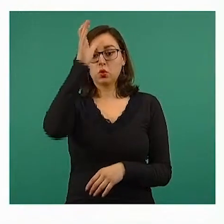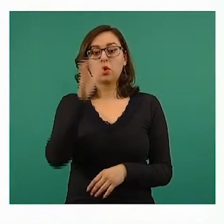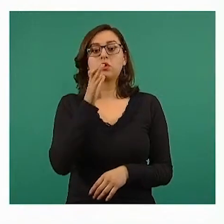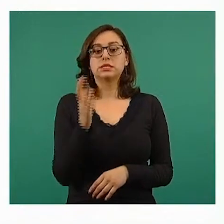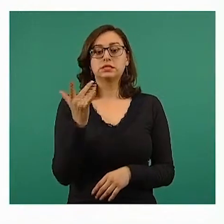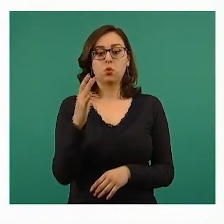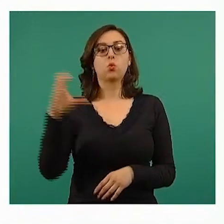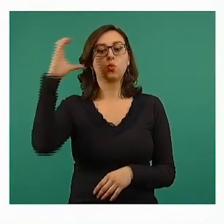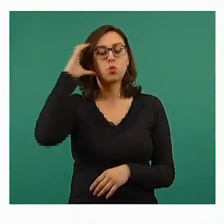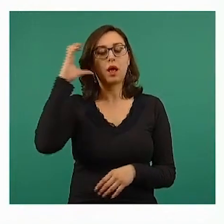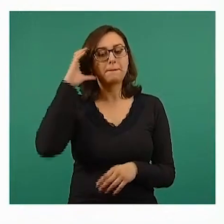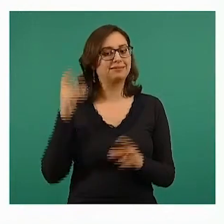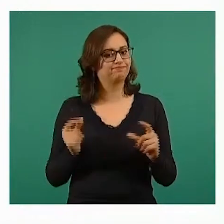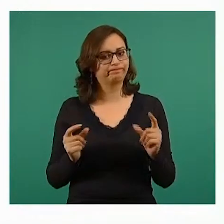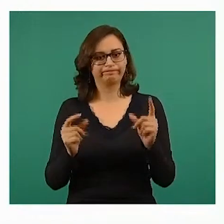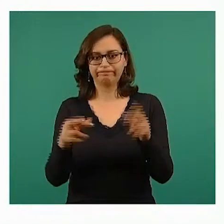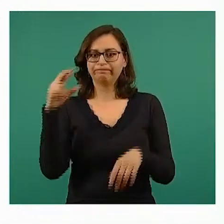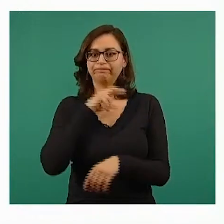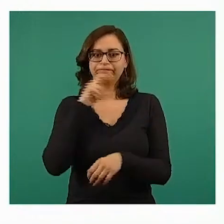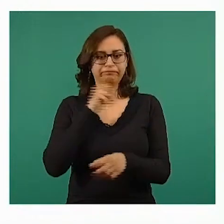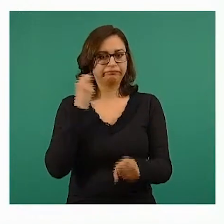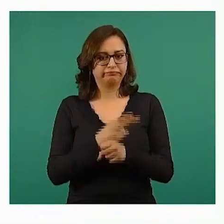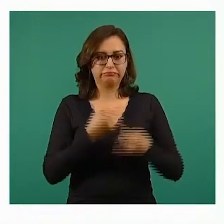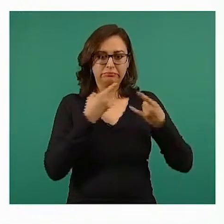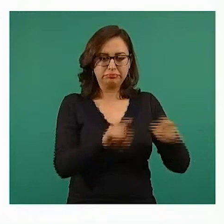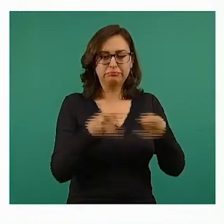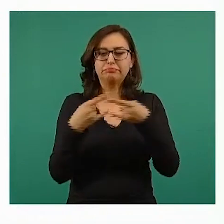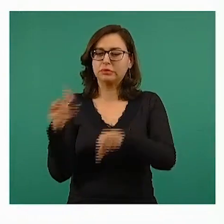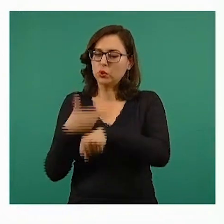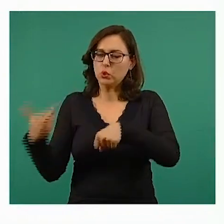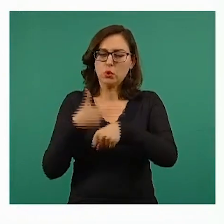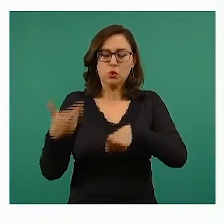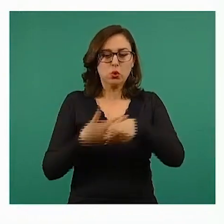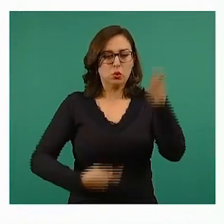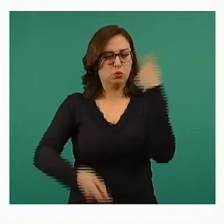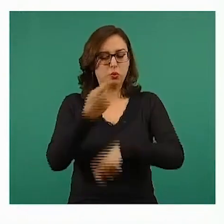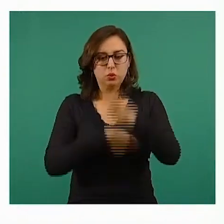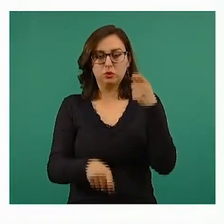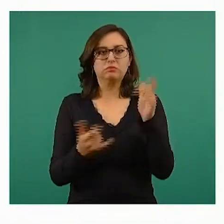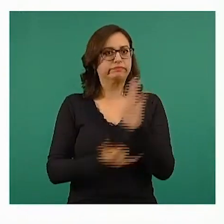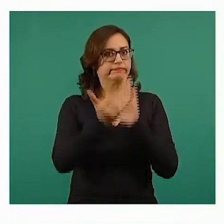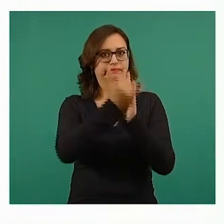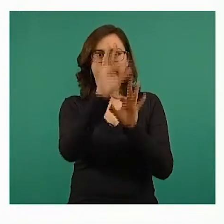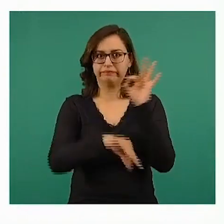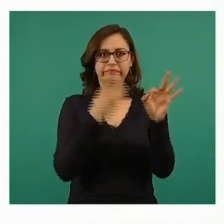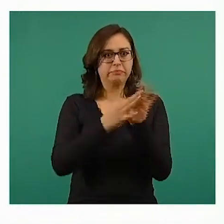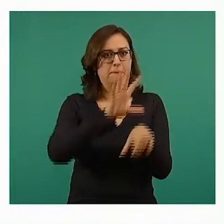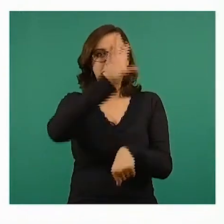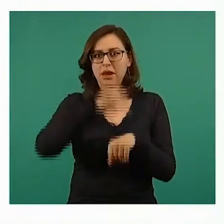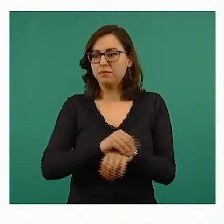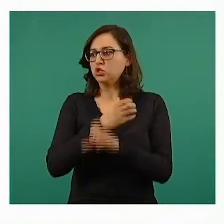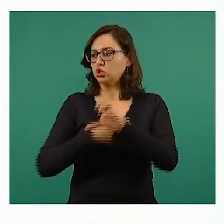con 50 camas. Esta apertura anticipada, con gestiones extraordinarias en obra, en equipamiento, en licencias, en permisos, nos